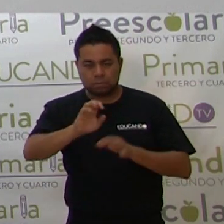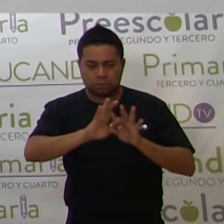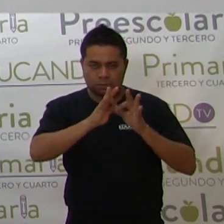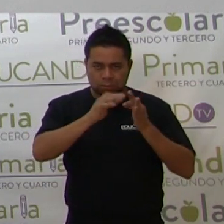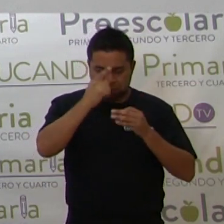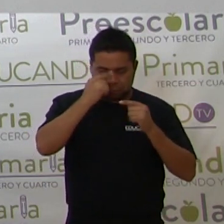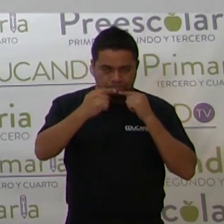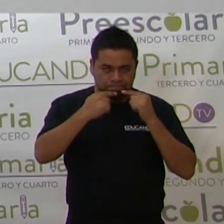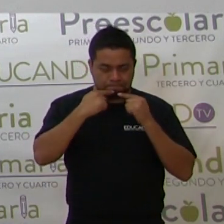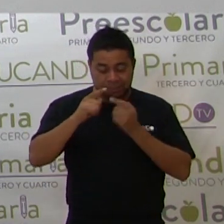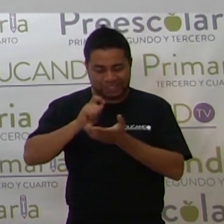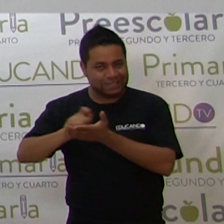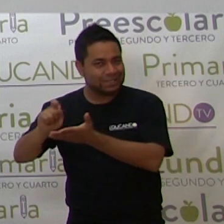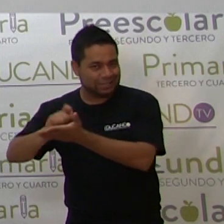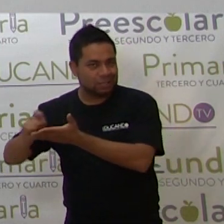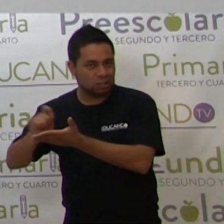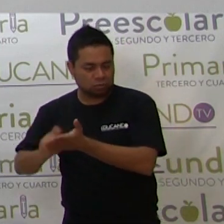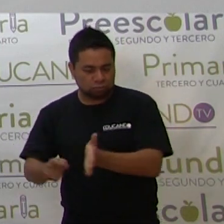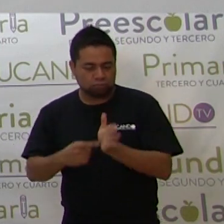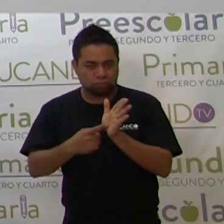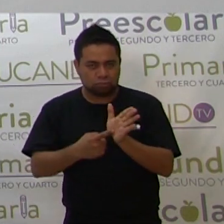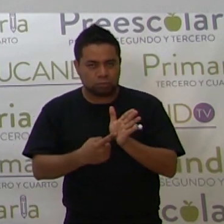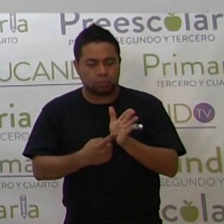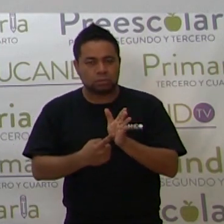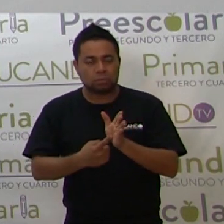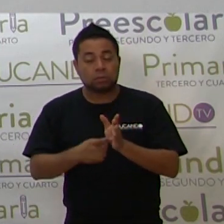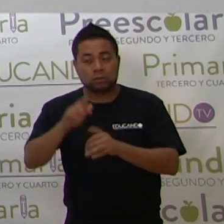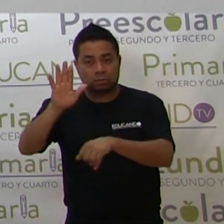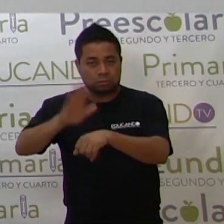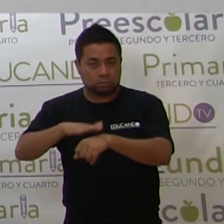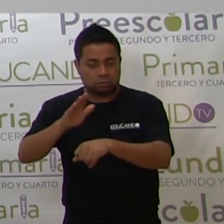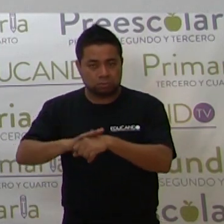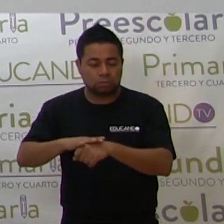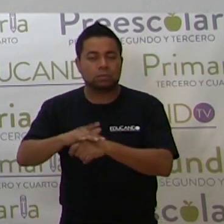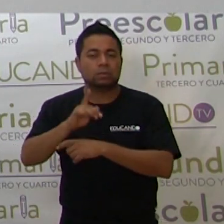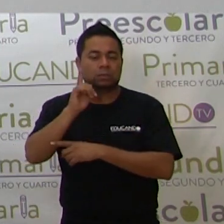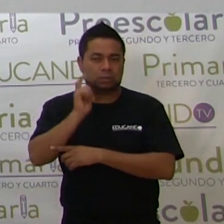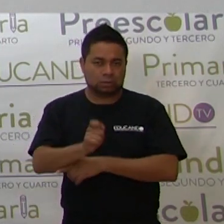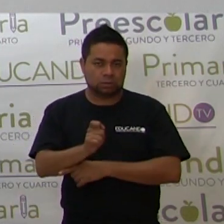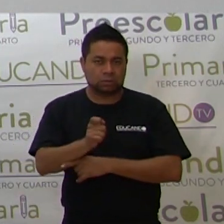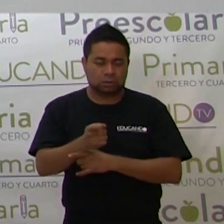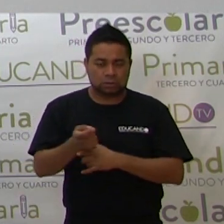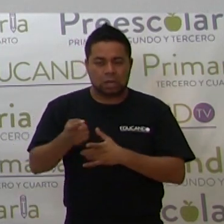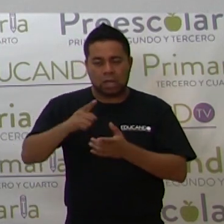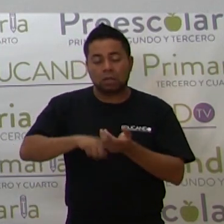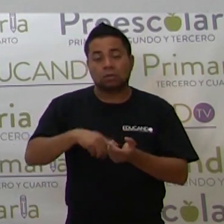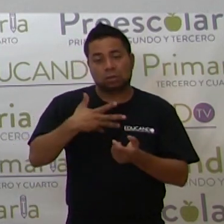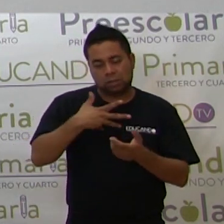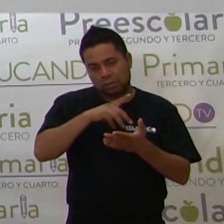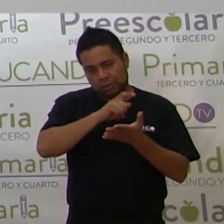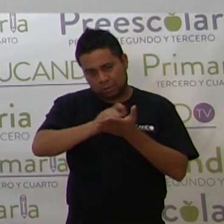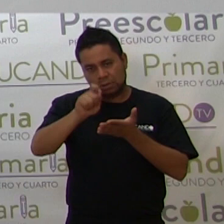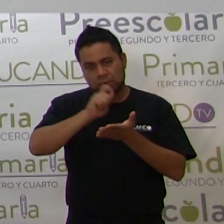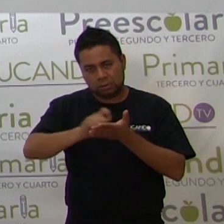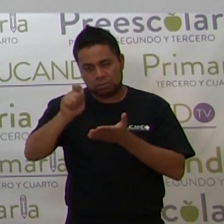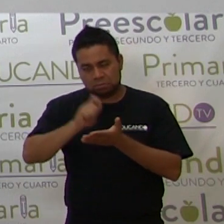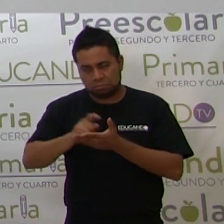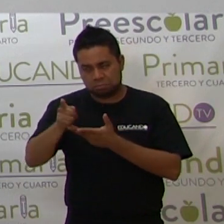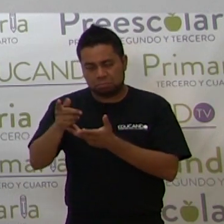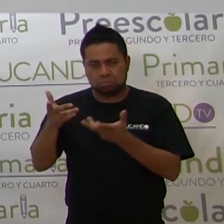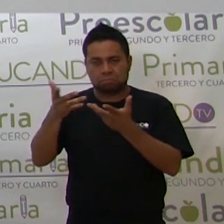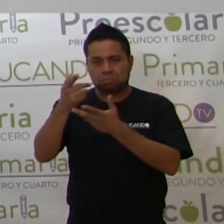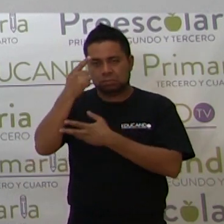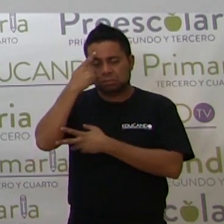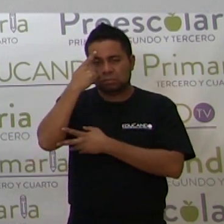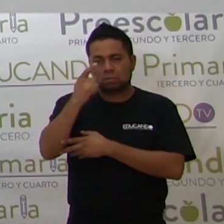escrito. Este discurso debemos de entenderlo como una parte escrita que nosotros estamos realizando